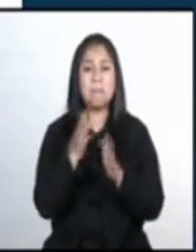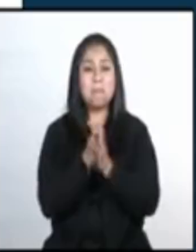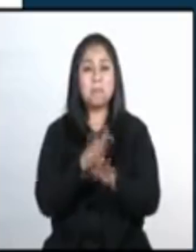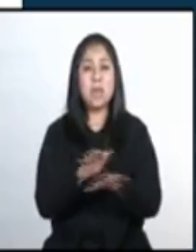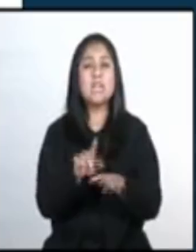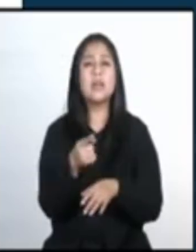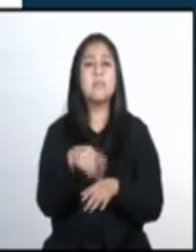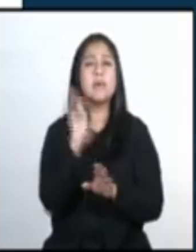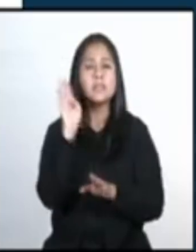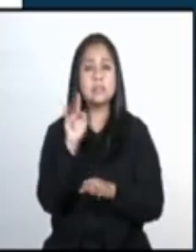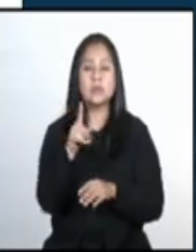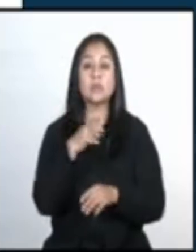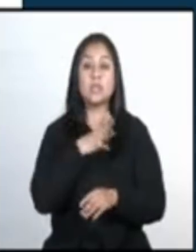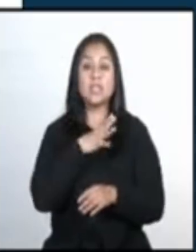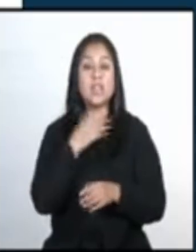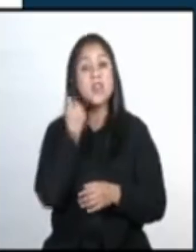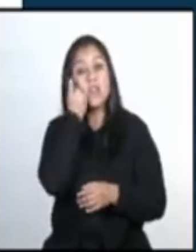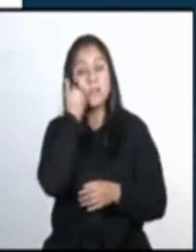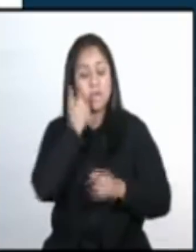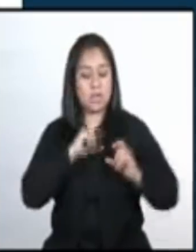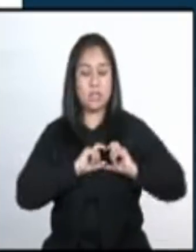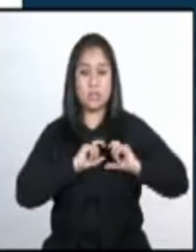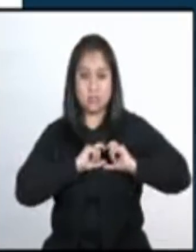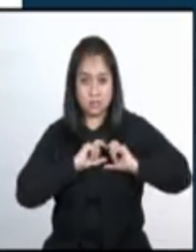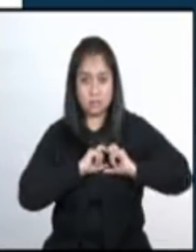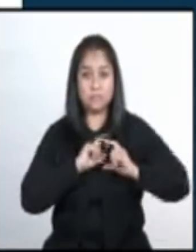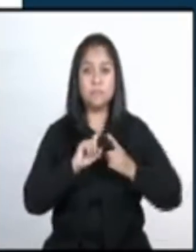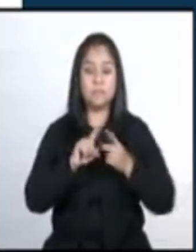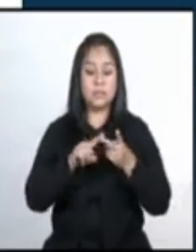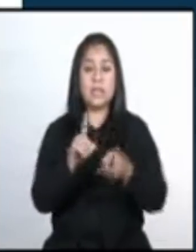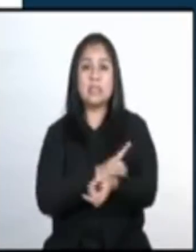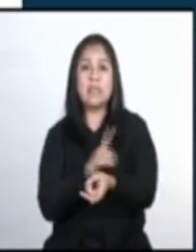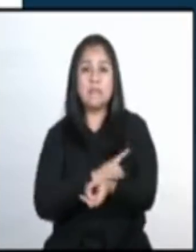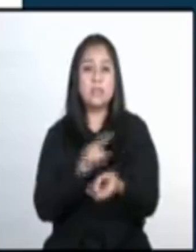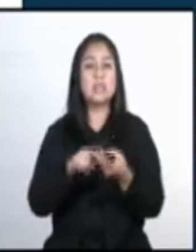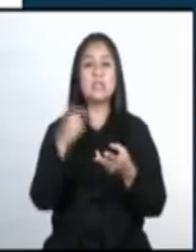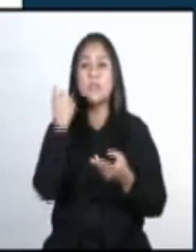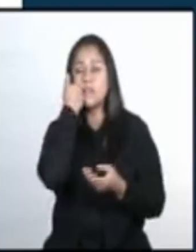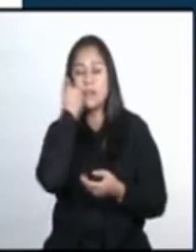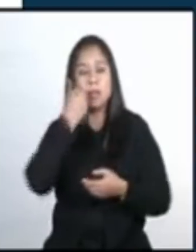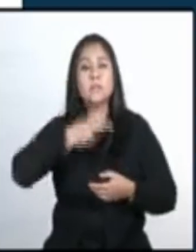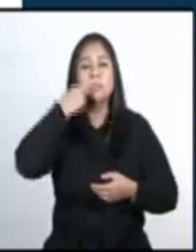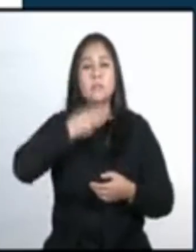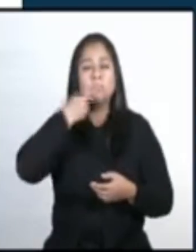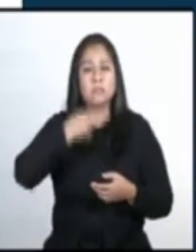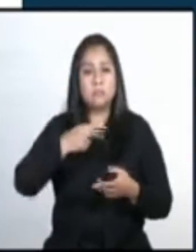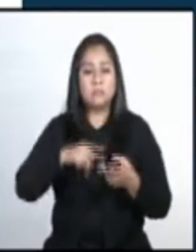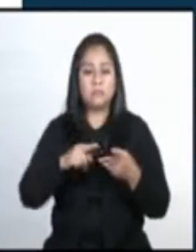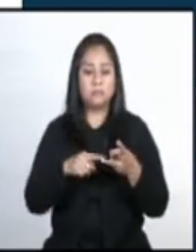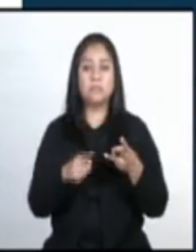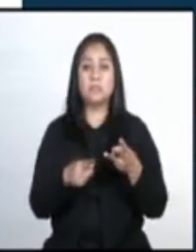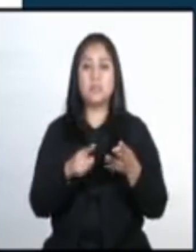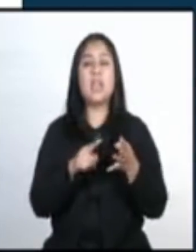tienen enfermedades cardiovasculares, es decir, del corazón, diabetes, enfermedades respiratorias crónicas, muchas